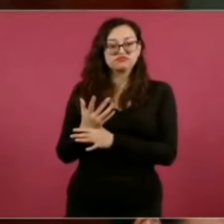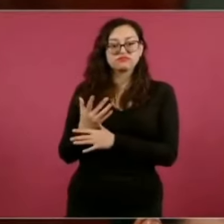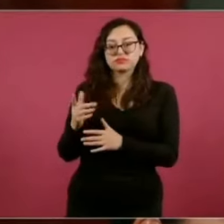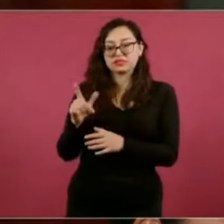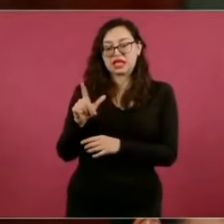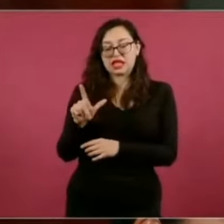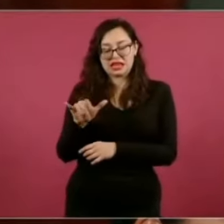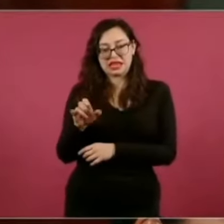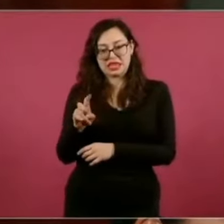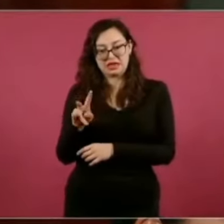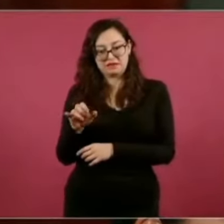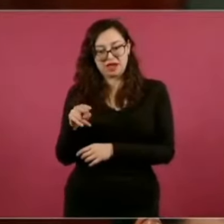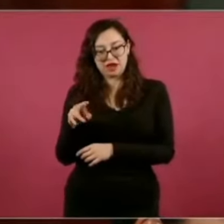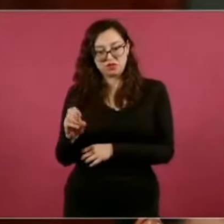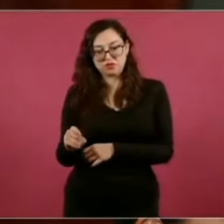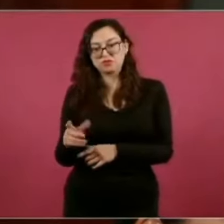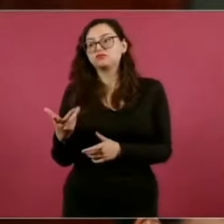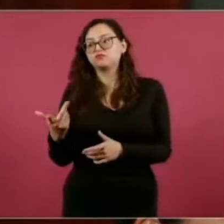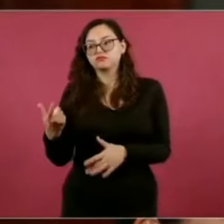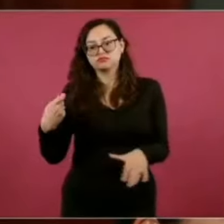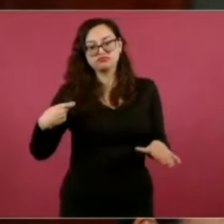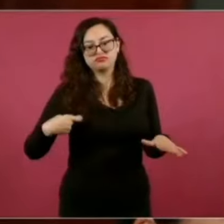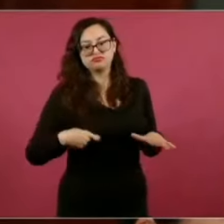Líbano Sáenz le había dado dinero